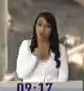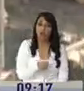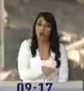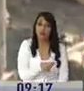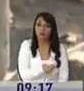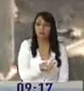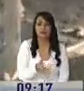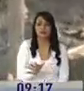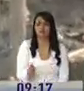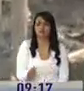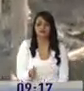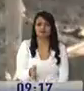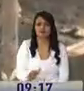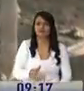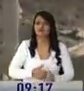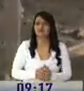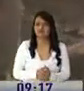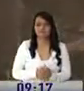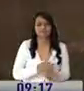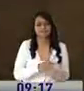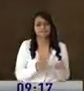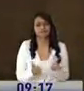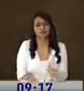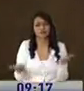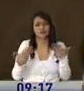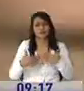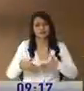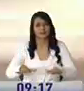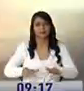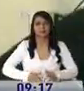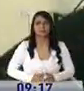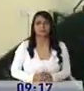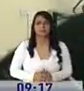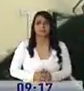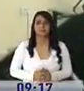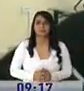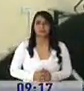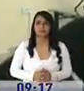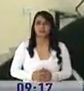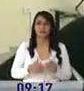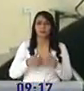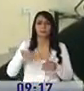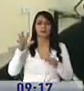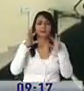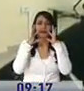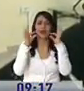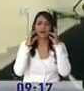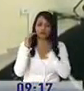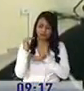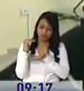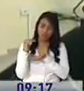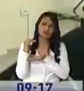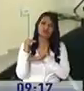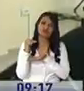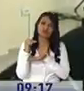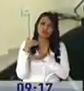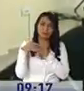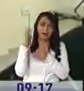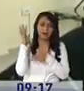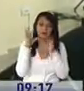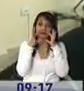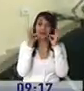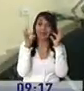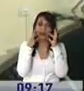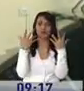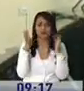con ellos fue cobijado por el sueño eterno ese sin retorno tenemos en su mayoría gatos cachorros son gatos cachorros hay gatos